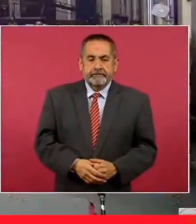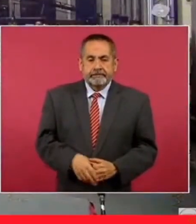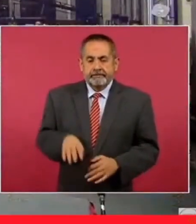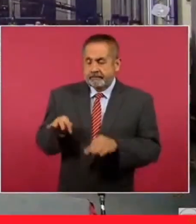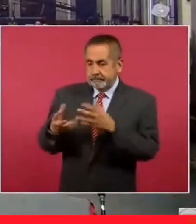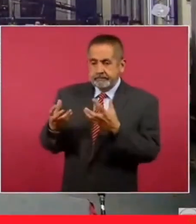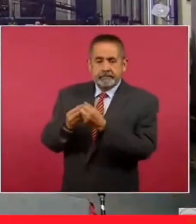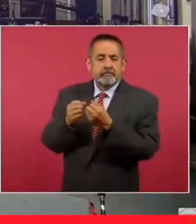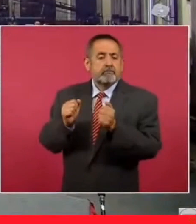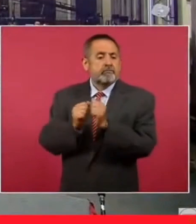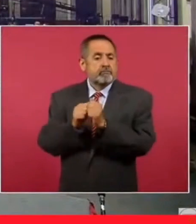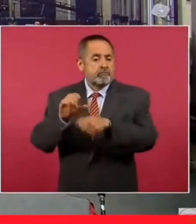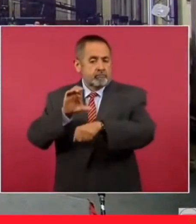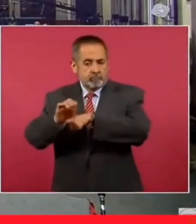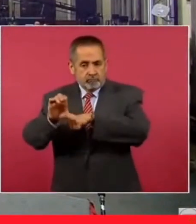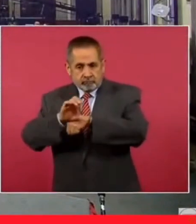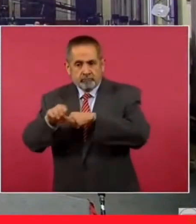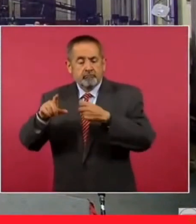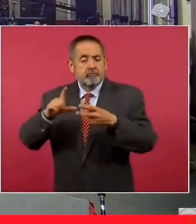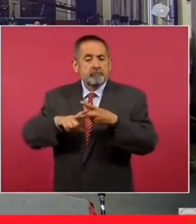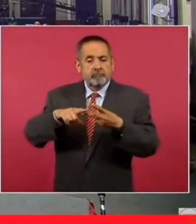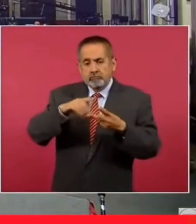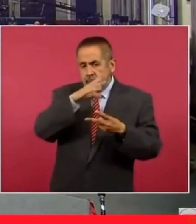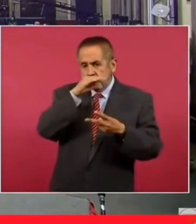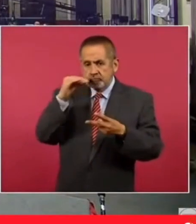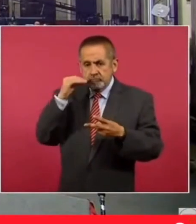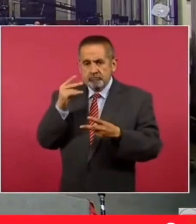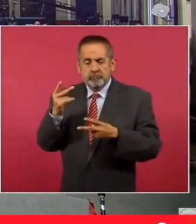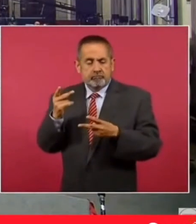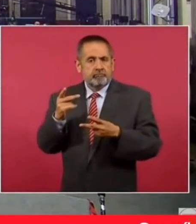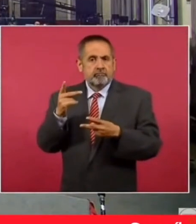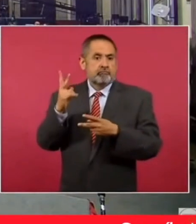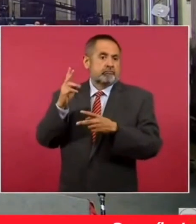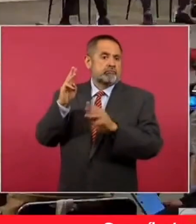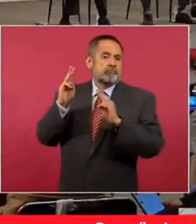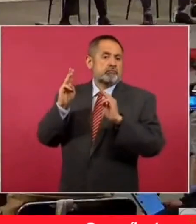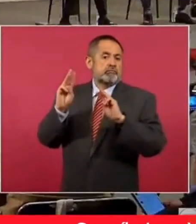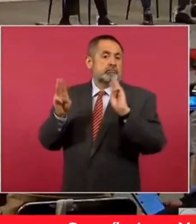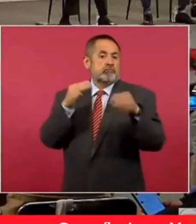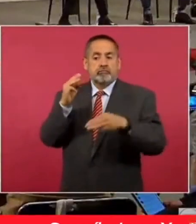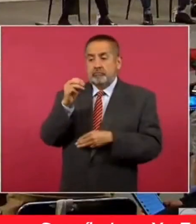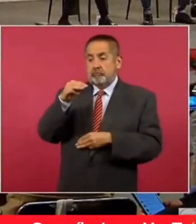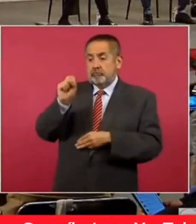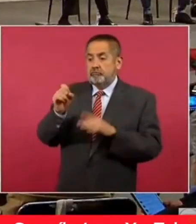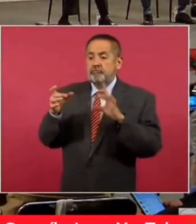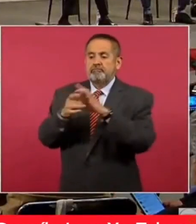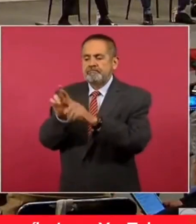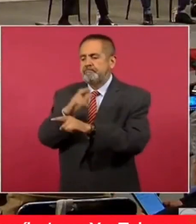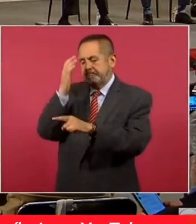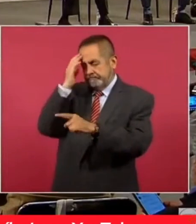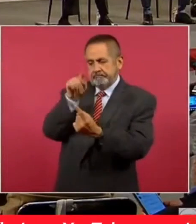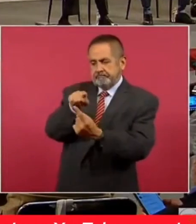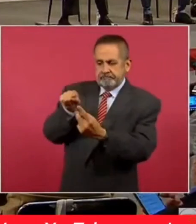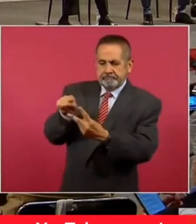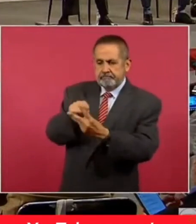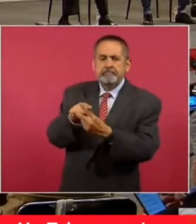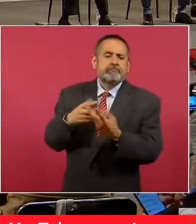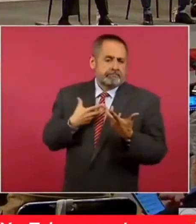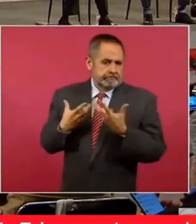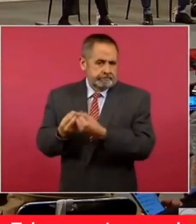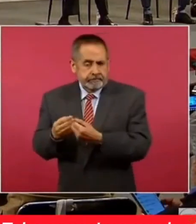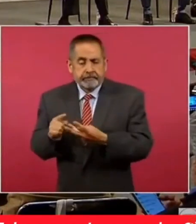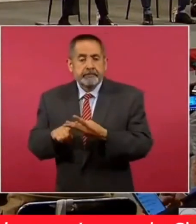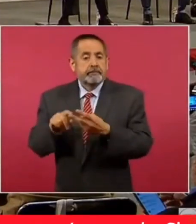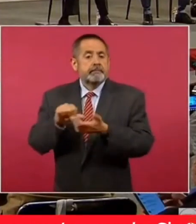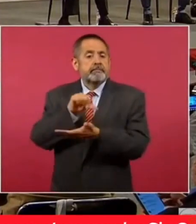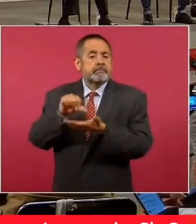Trabajamos con Colombia y Cuba, dos países con agencias reconocidas por la Organización Mundial de la Salud, así como colegas del Caribe y Centroamérica,